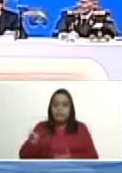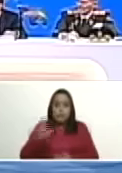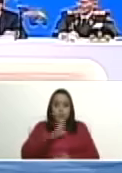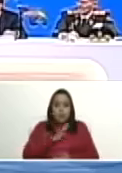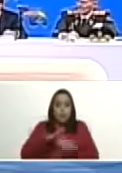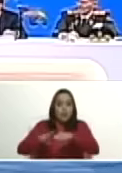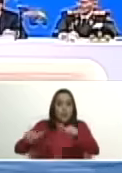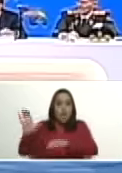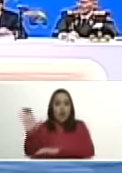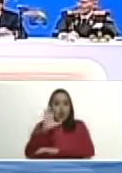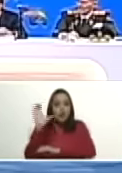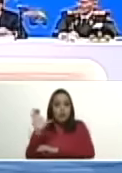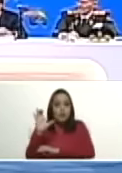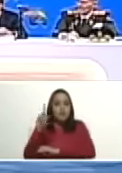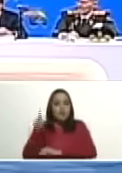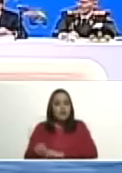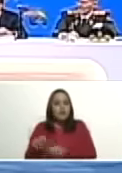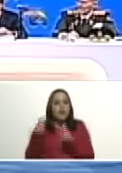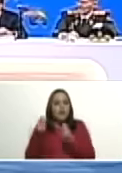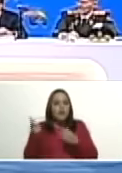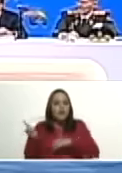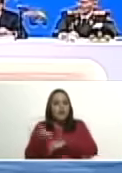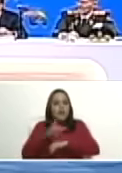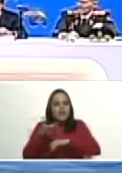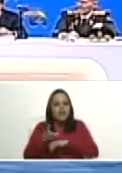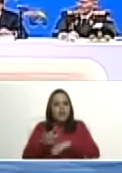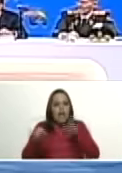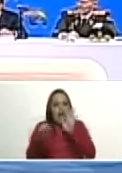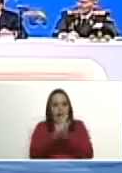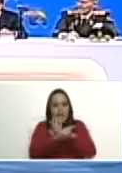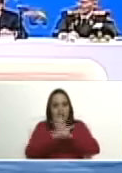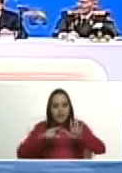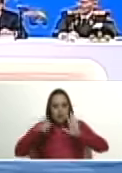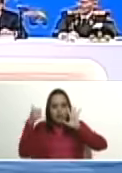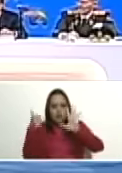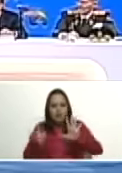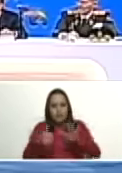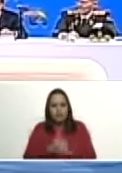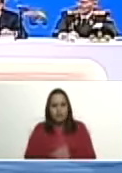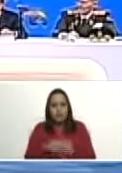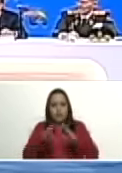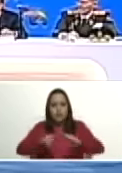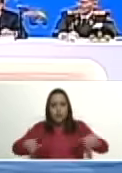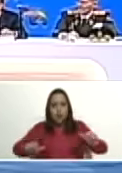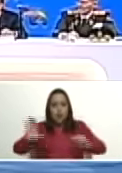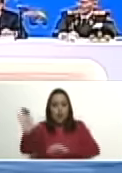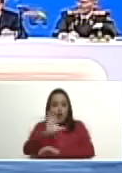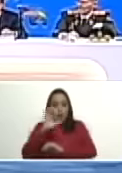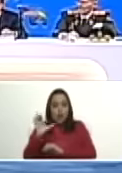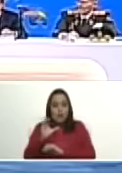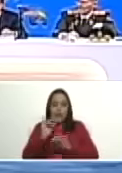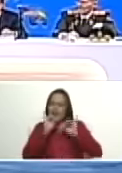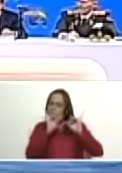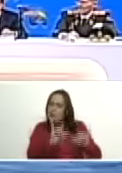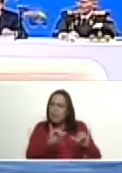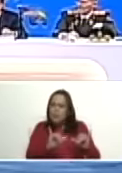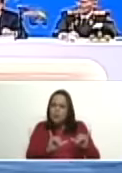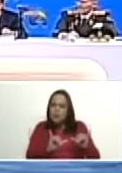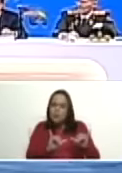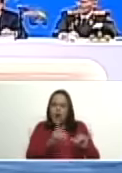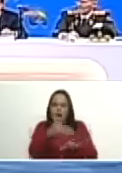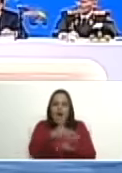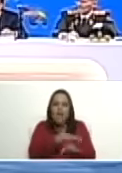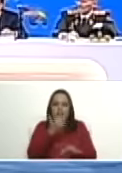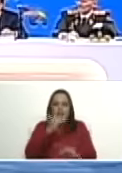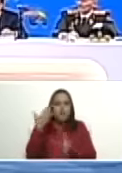2, y de su gobierno. Artículo 6. El territorio de Colombia es el mismo que comprendían